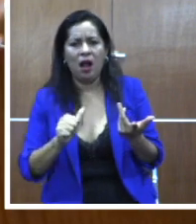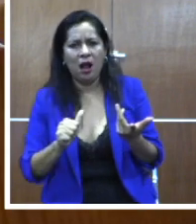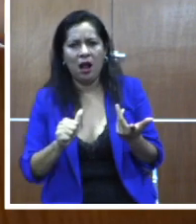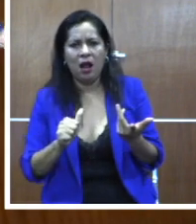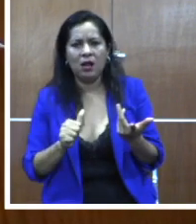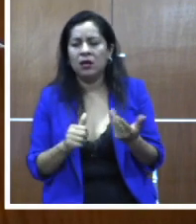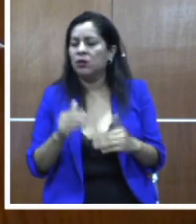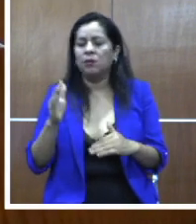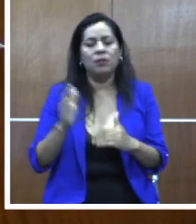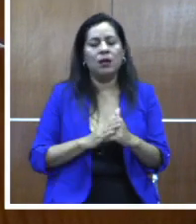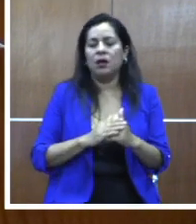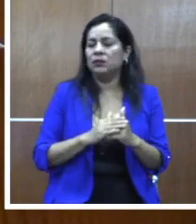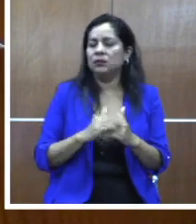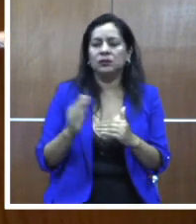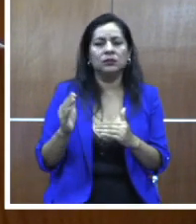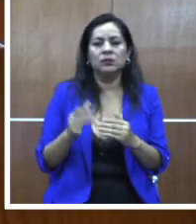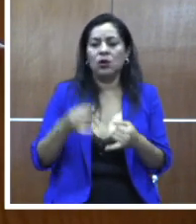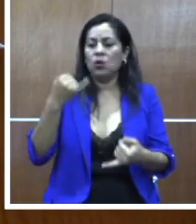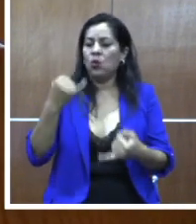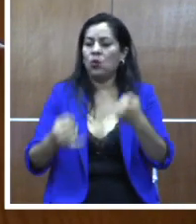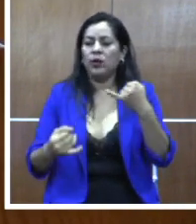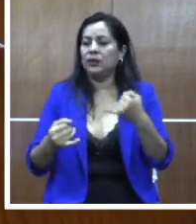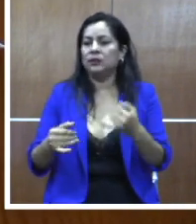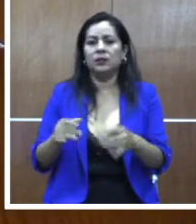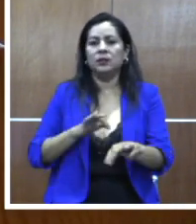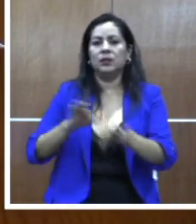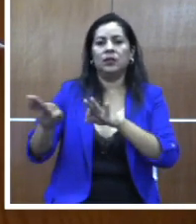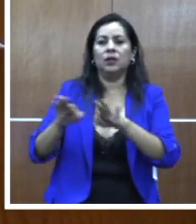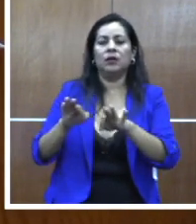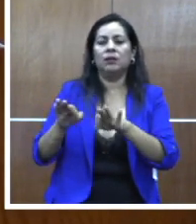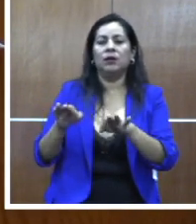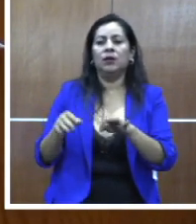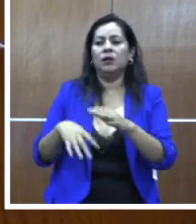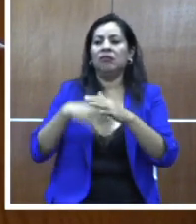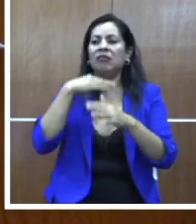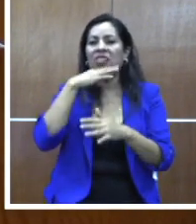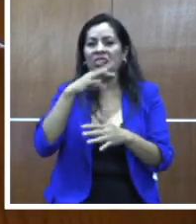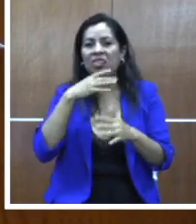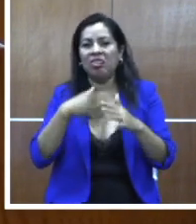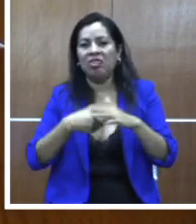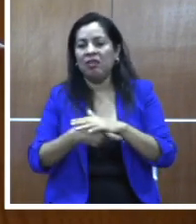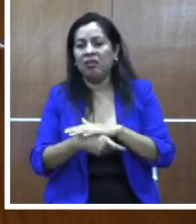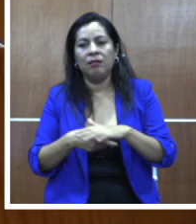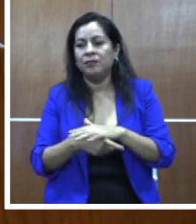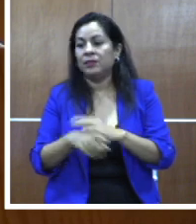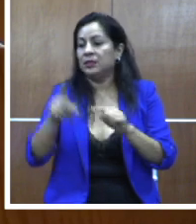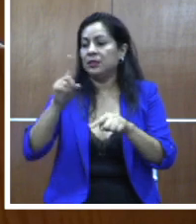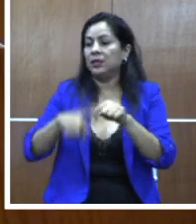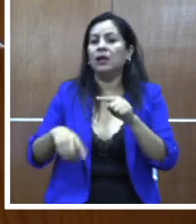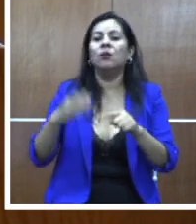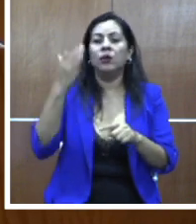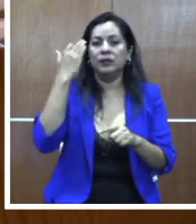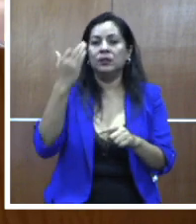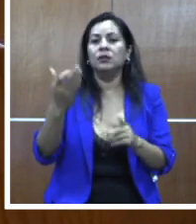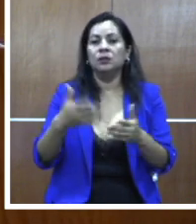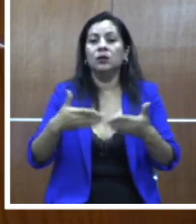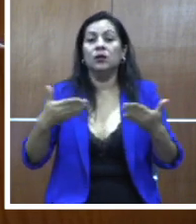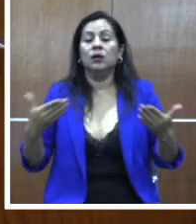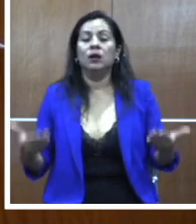No más jueces al servicio de la corrupción estructural, se terminó ese tiempo.